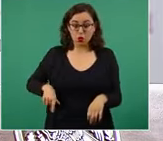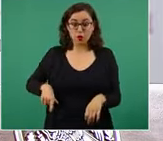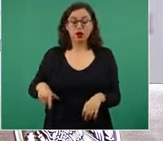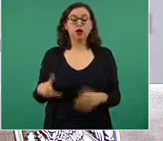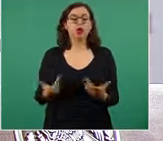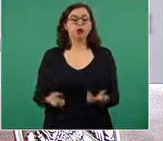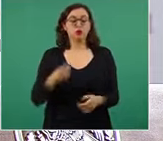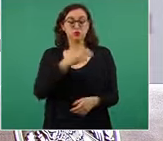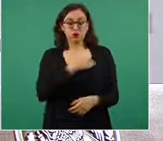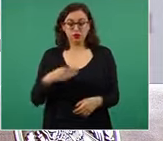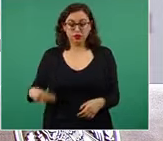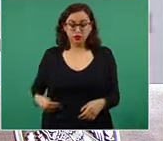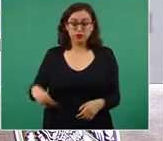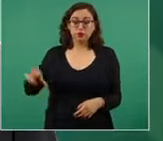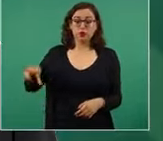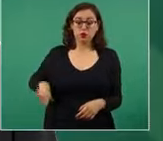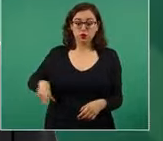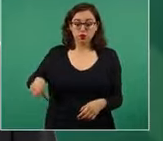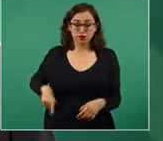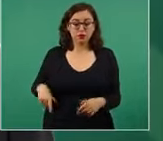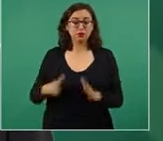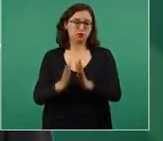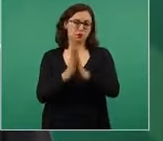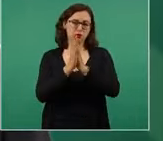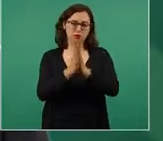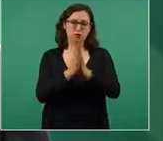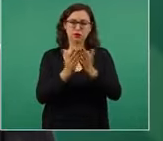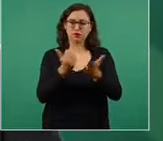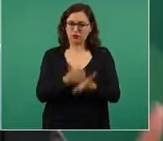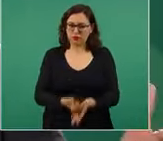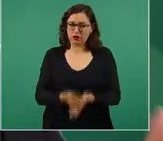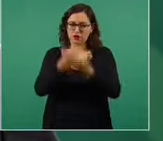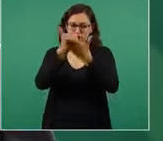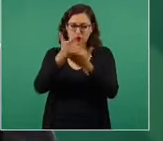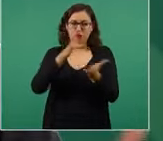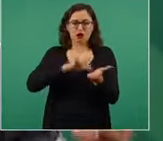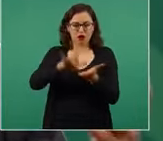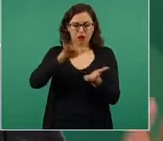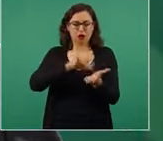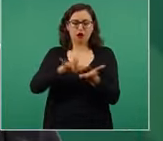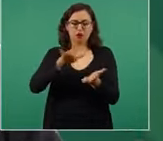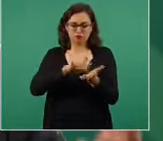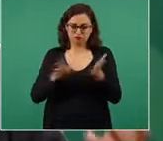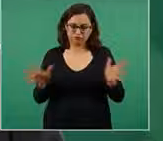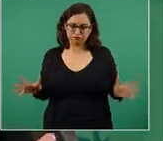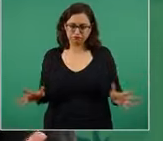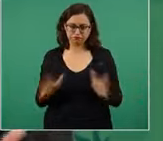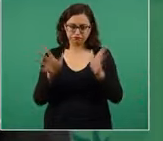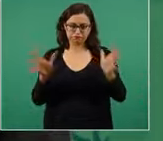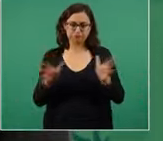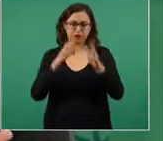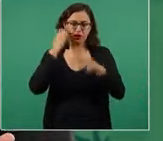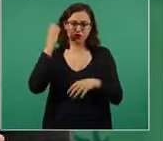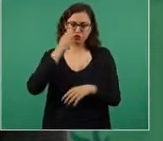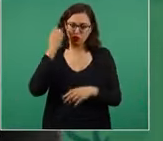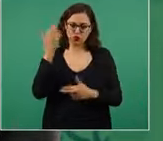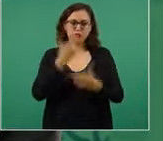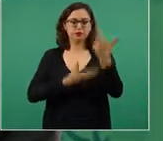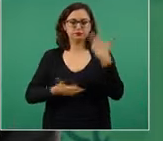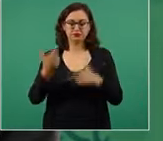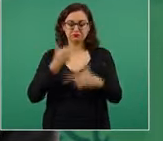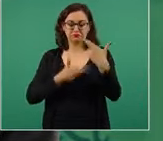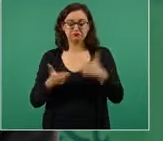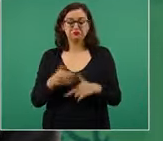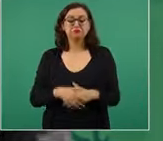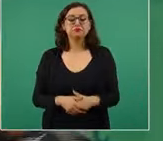municipales, su apoyo para que podamos regresar a clases. Se puede hacer